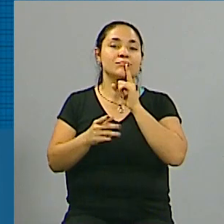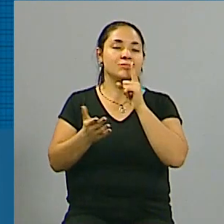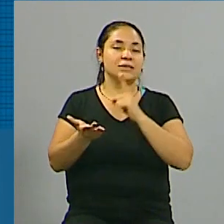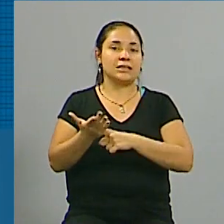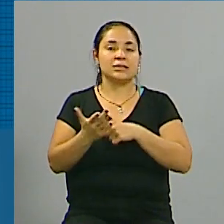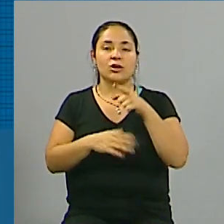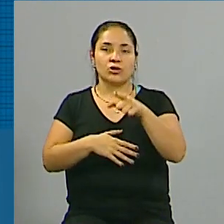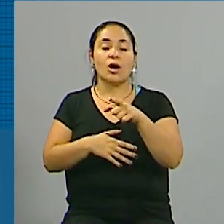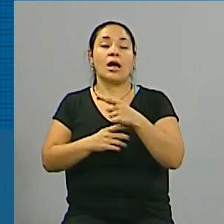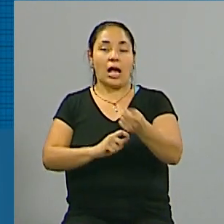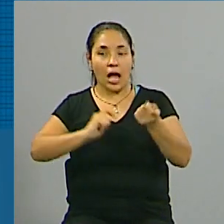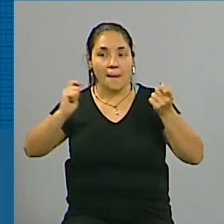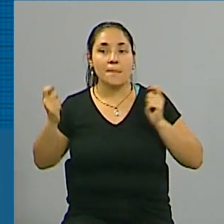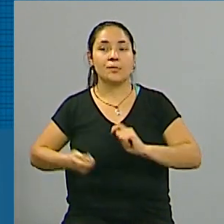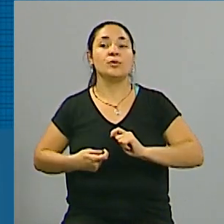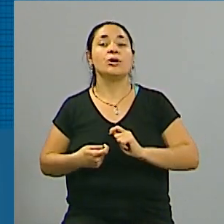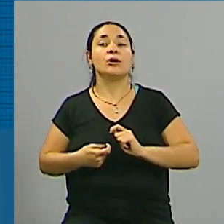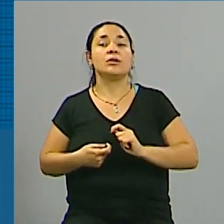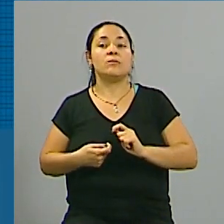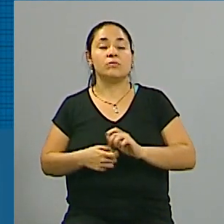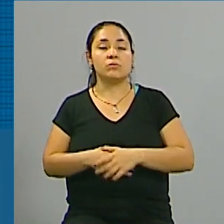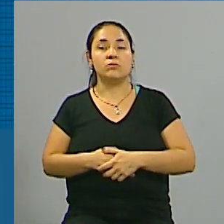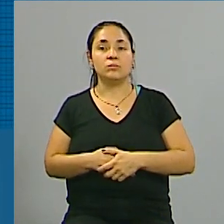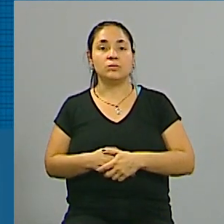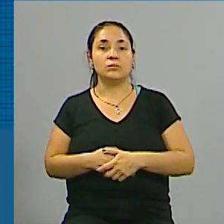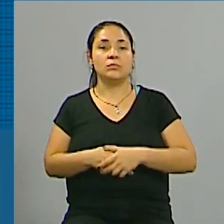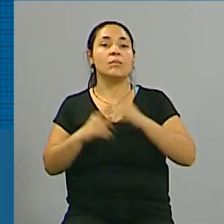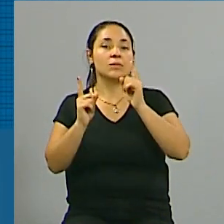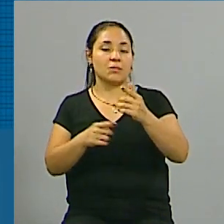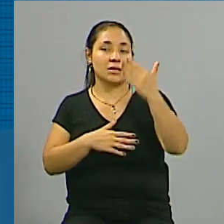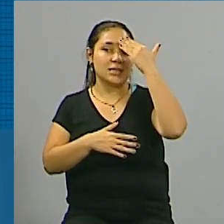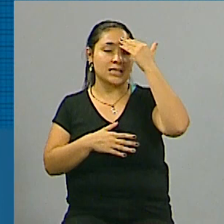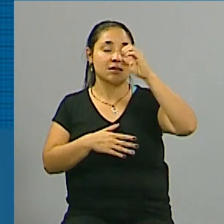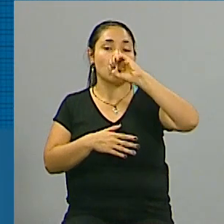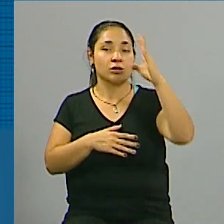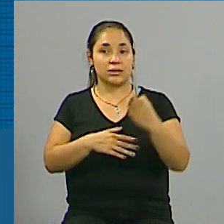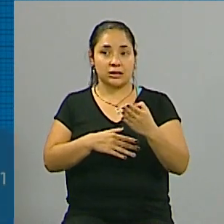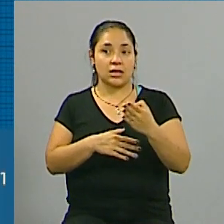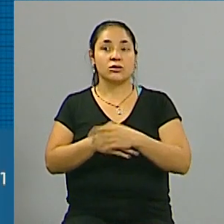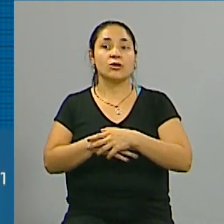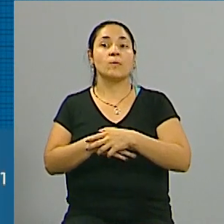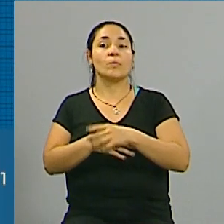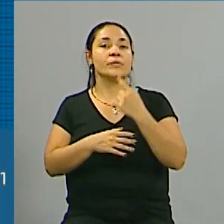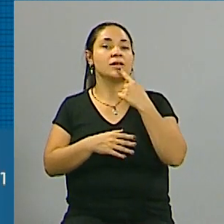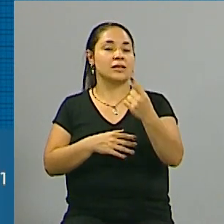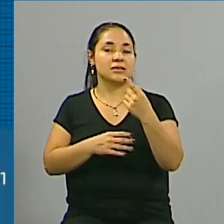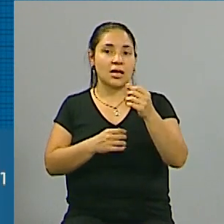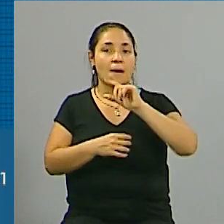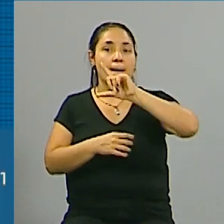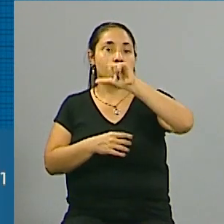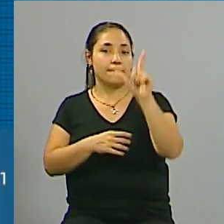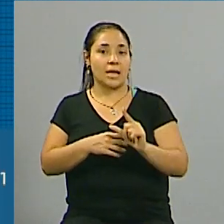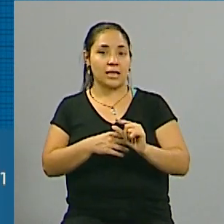de realmente que haya un cambio en la gestión, y también solamente el 15% declara que el país va por una